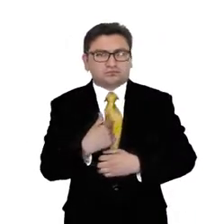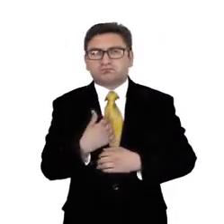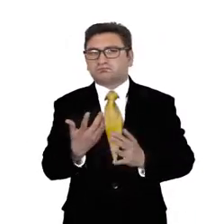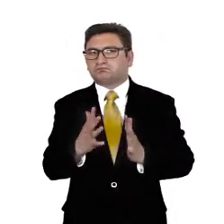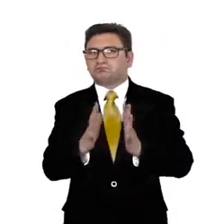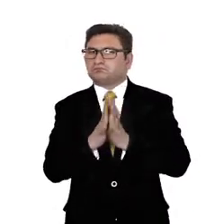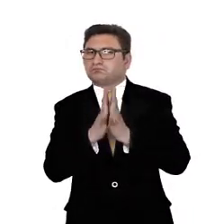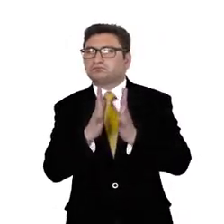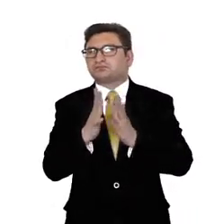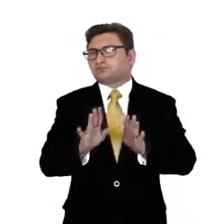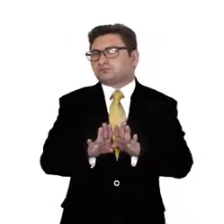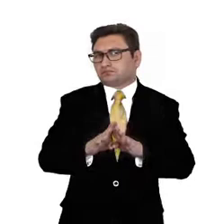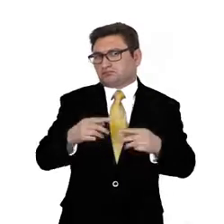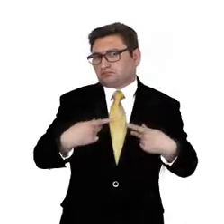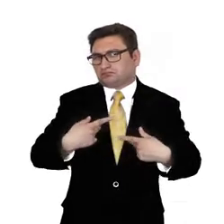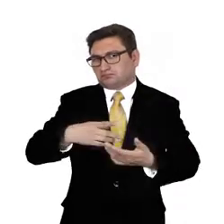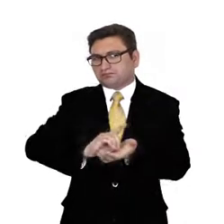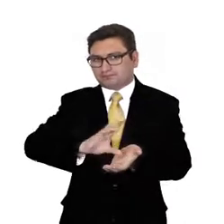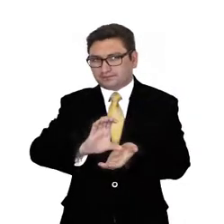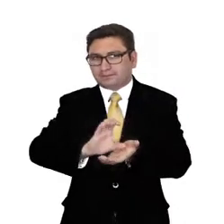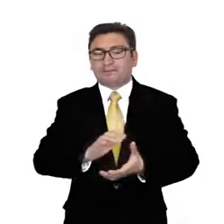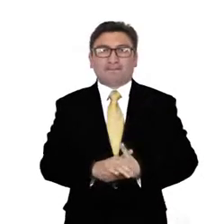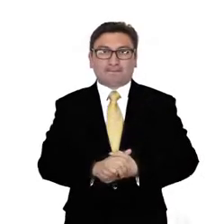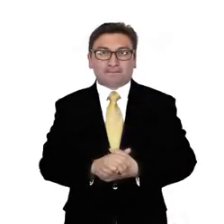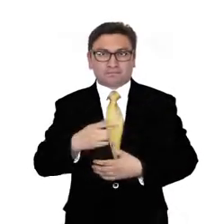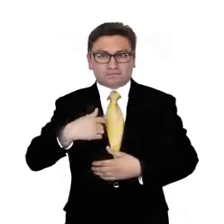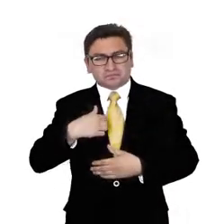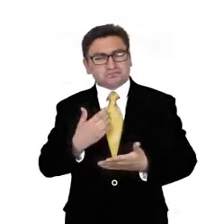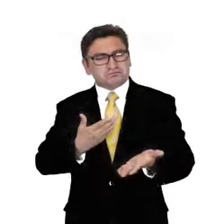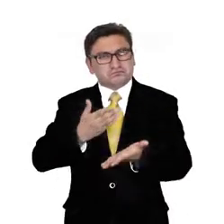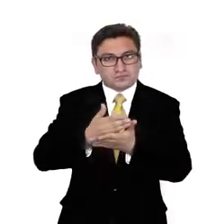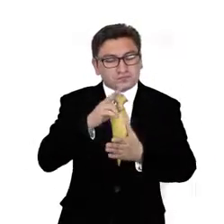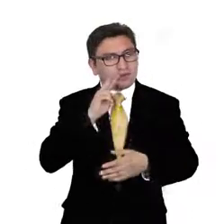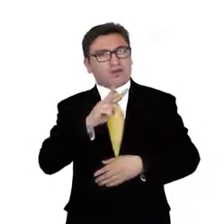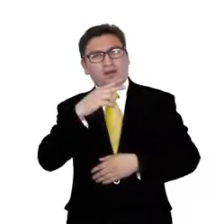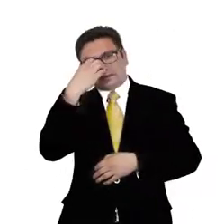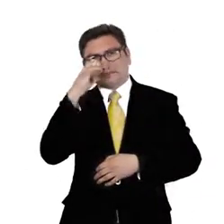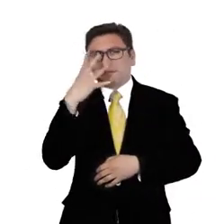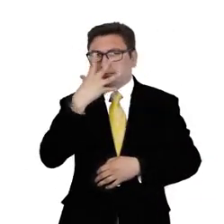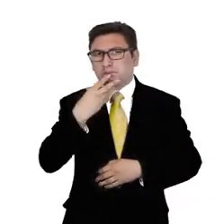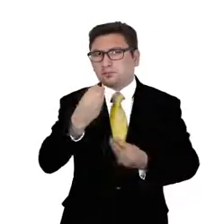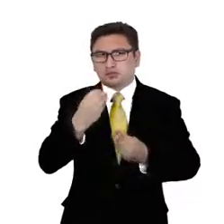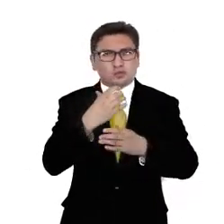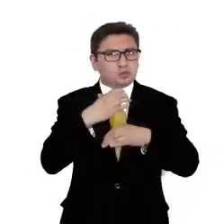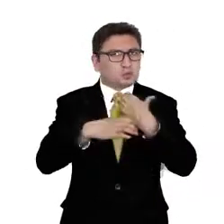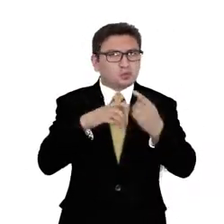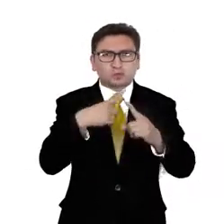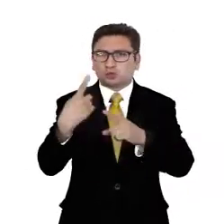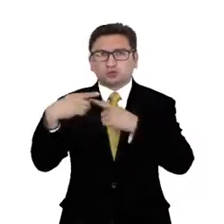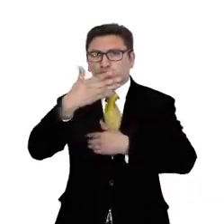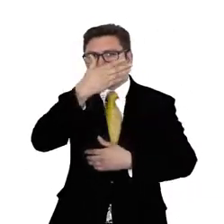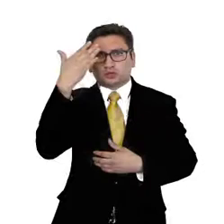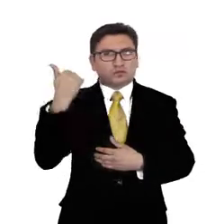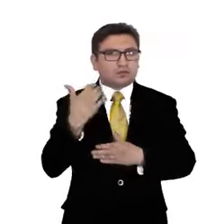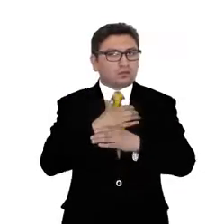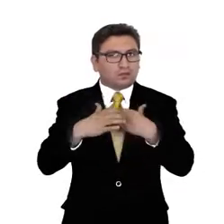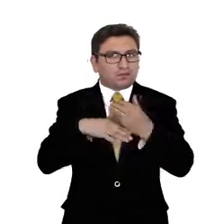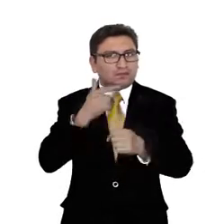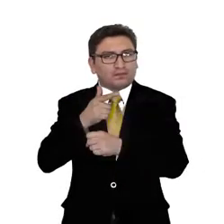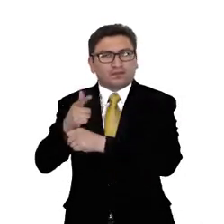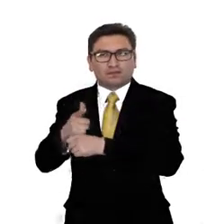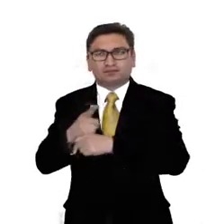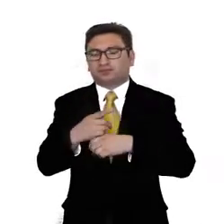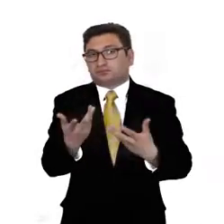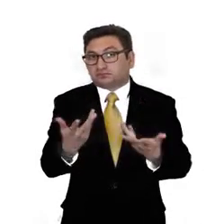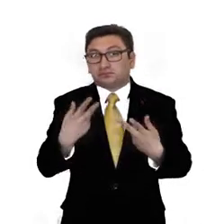discapacidad. Y fue una experiencia muy bonita porque yo me enteré de muchas cosas que yo no sabía. Había para